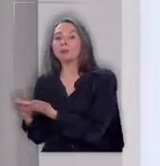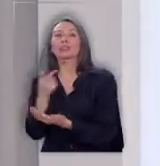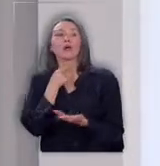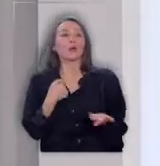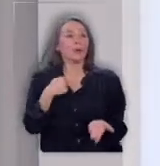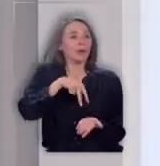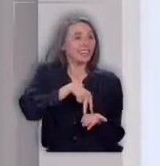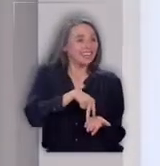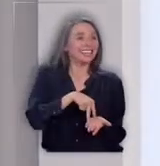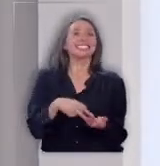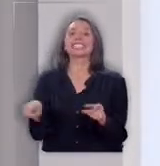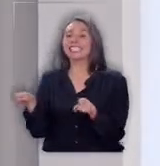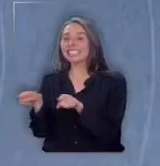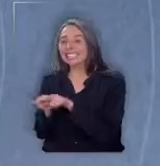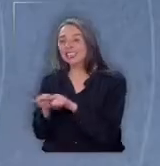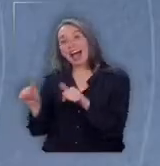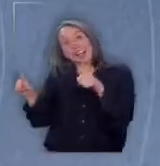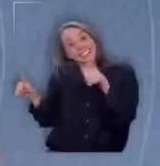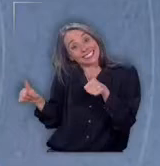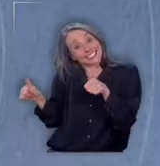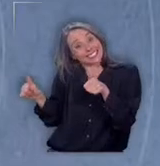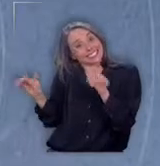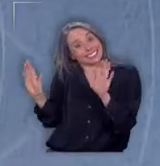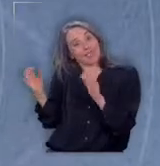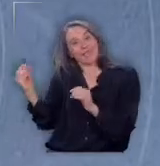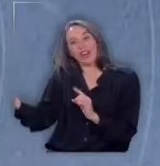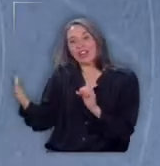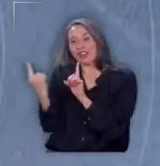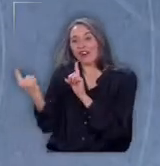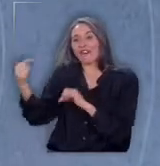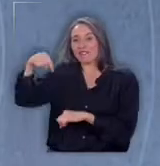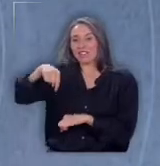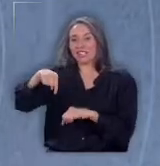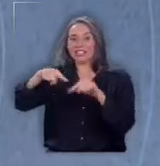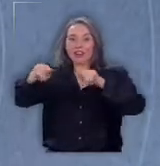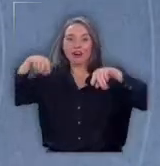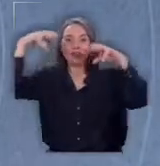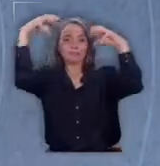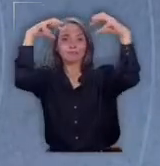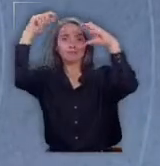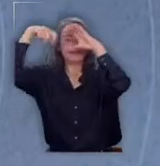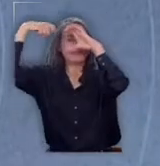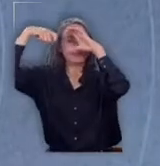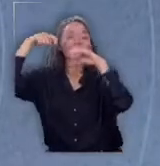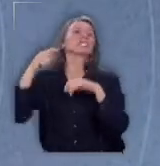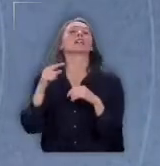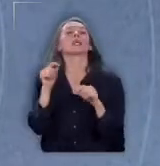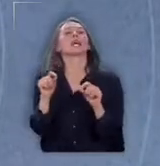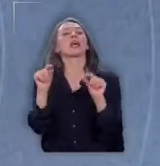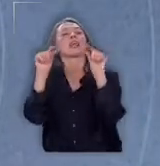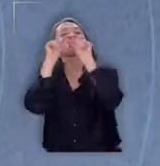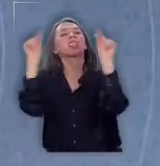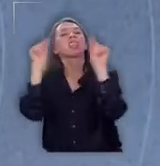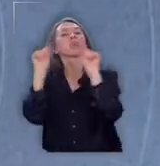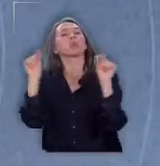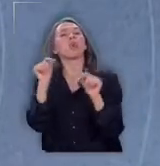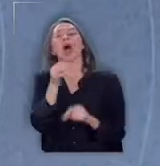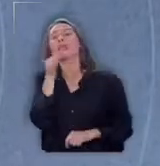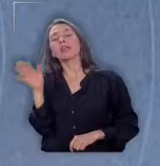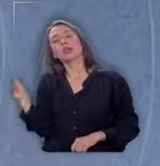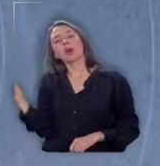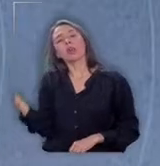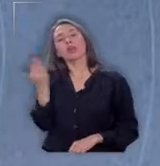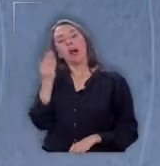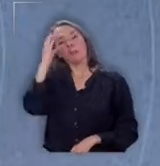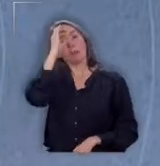acá Igualmente que con distancia y todo pero que bueno tenerlo acá en el estudio y comentábamos recién los titulares y me gustaría también que nos diera su su